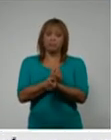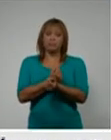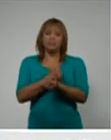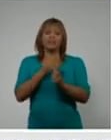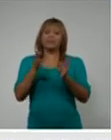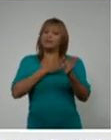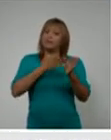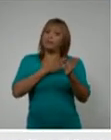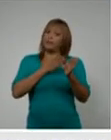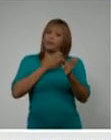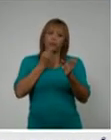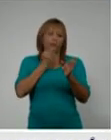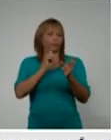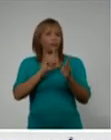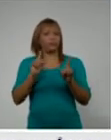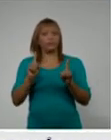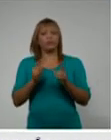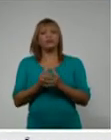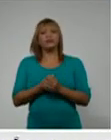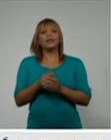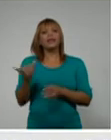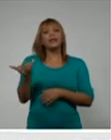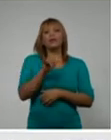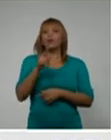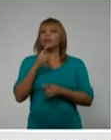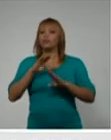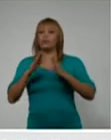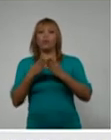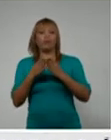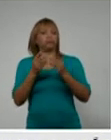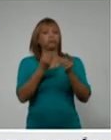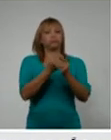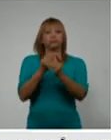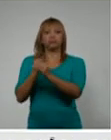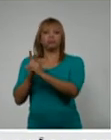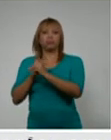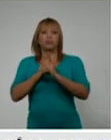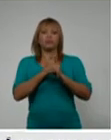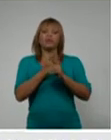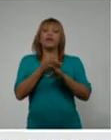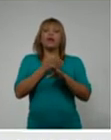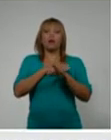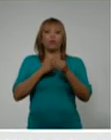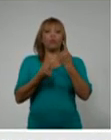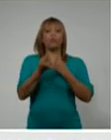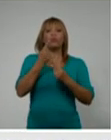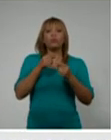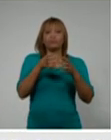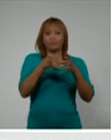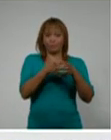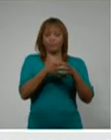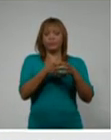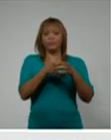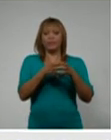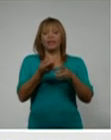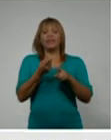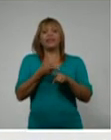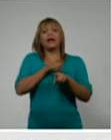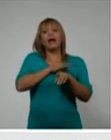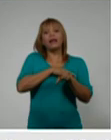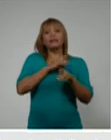indisciplina. No todo es igual, muchos son contactos de casos que han sido confirmados previamente,